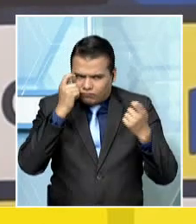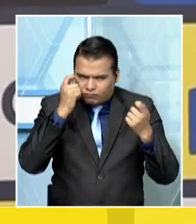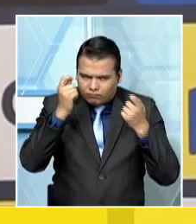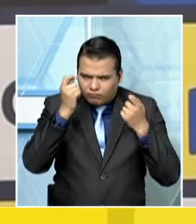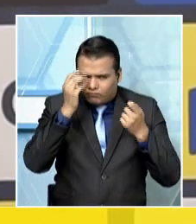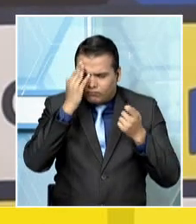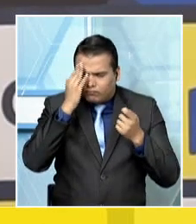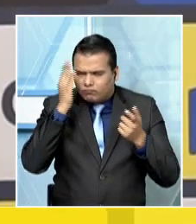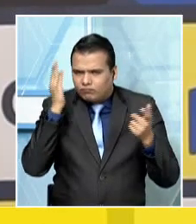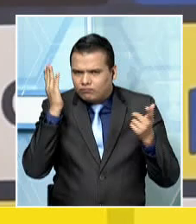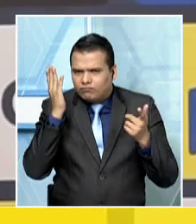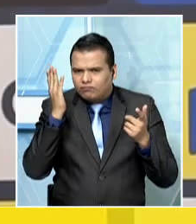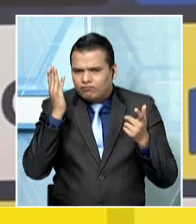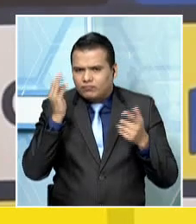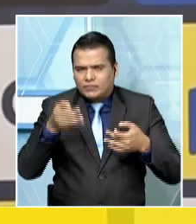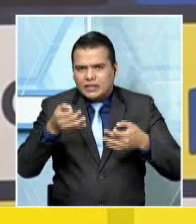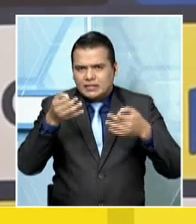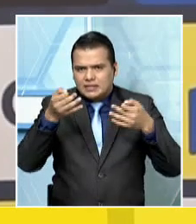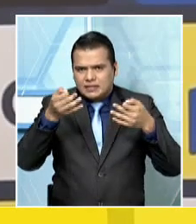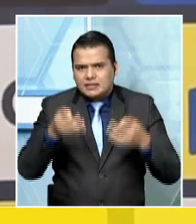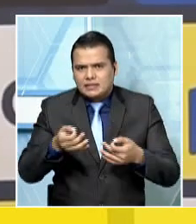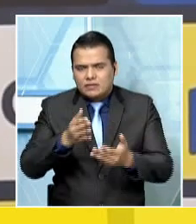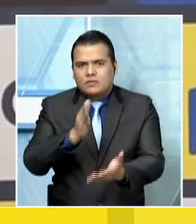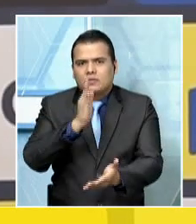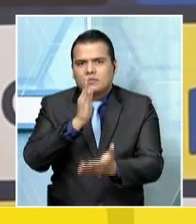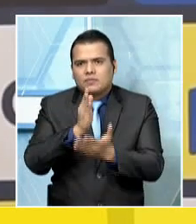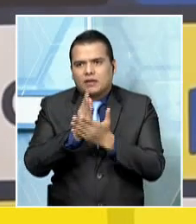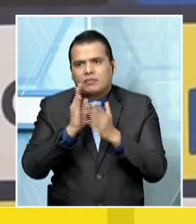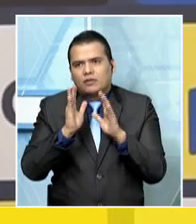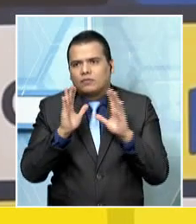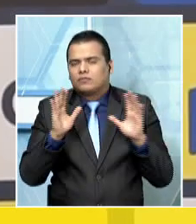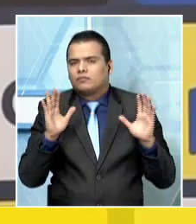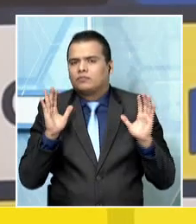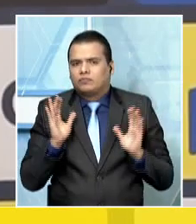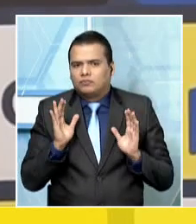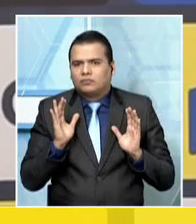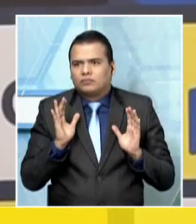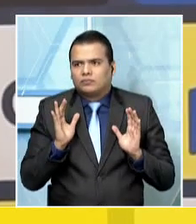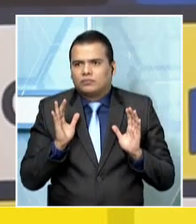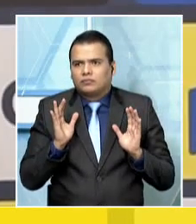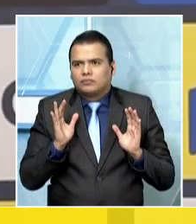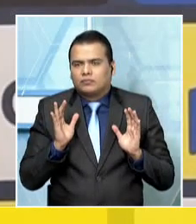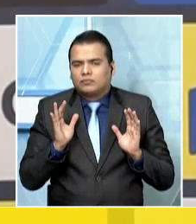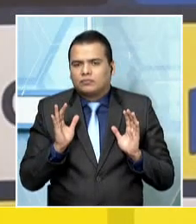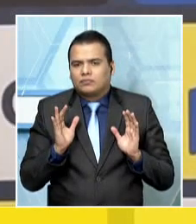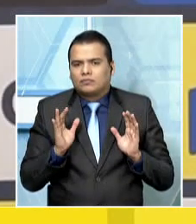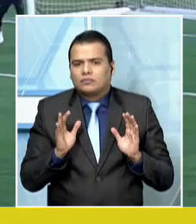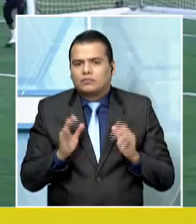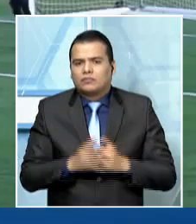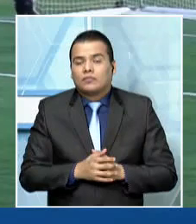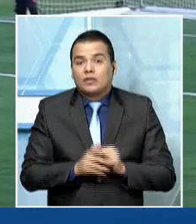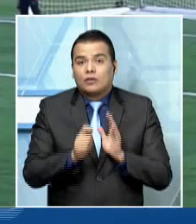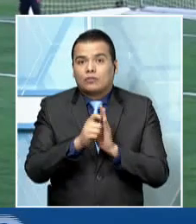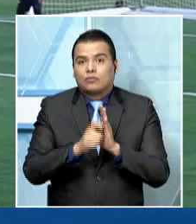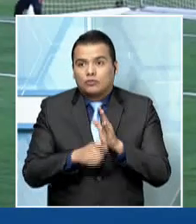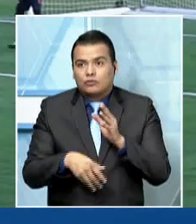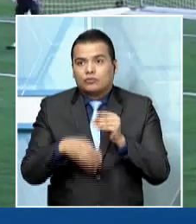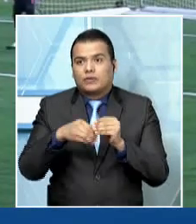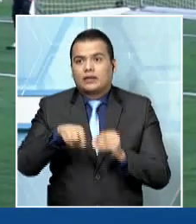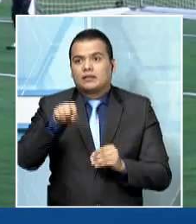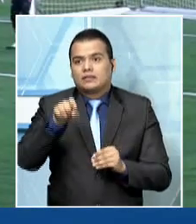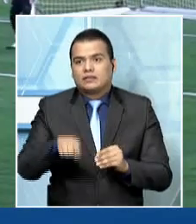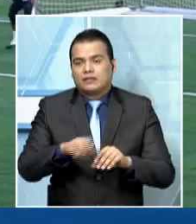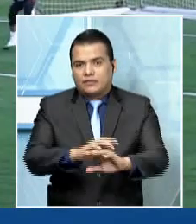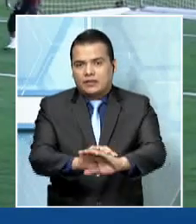eso ya sabemos que es fuerte de jugar acá tenemos que hacer un gran juego y sacar esos tres puntos importante la zona defensiva